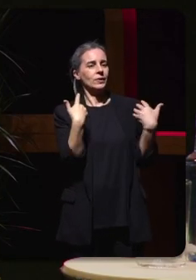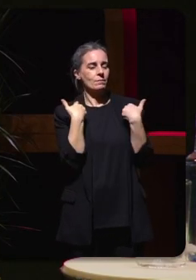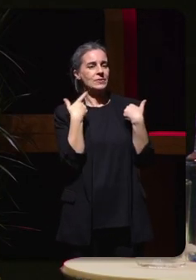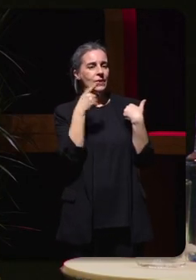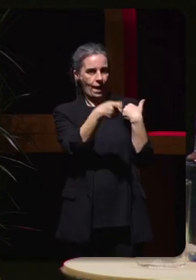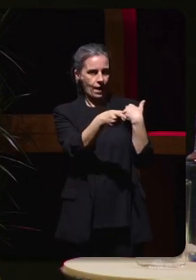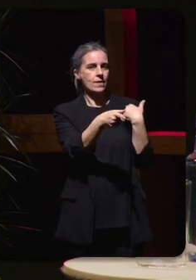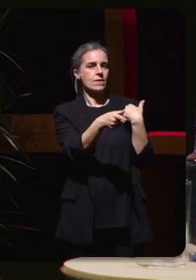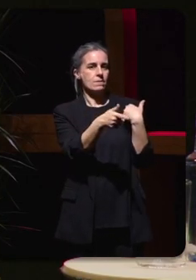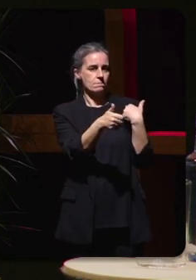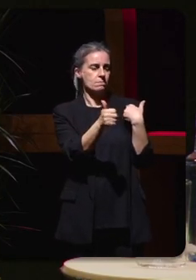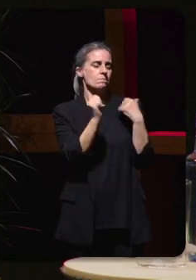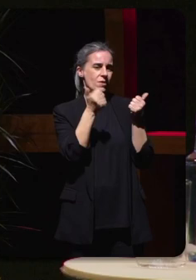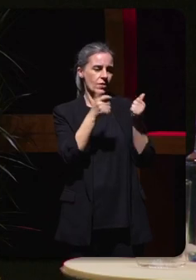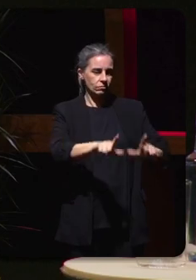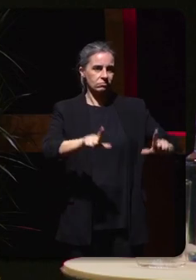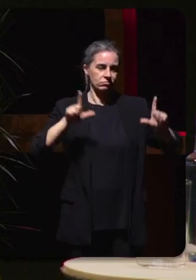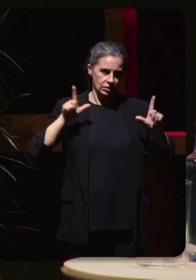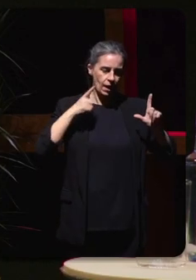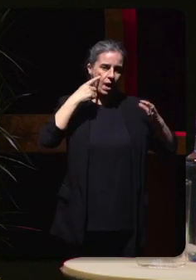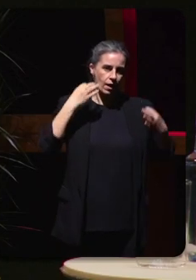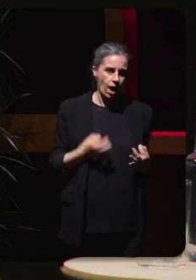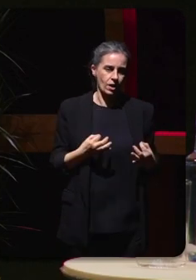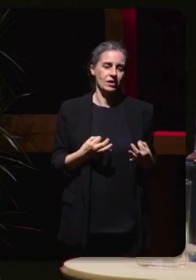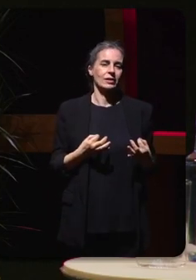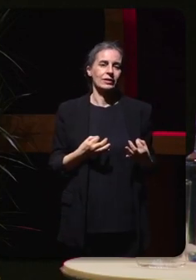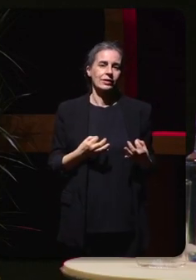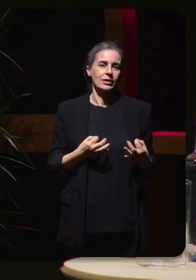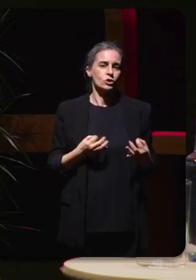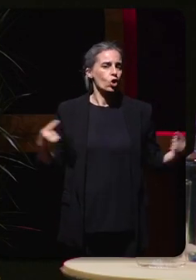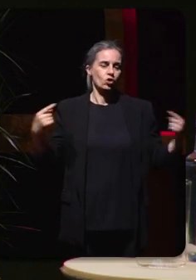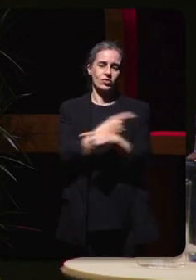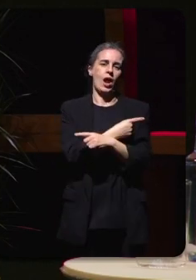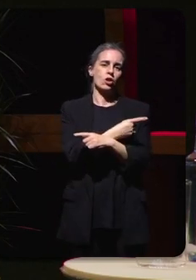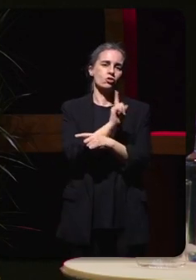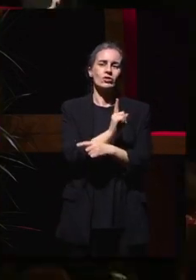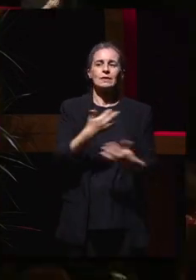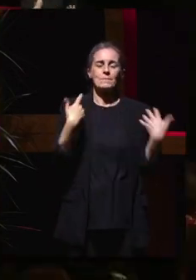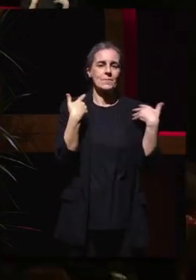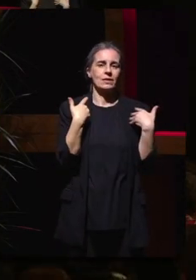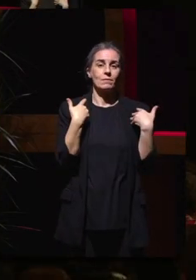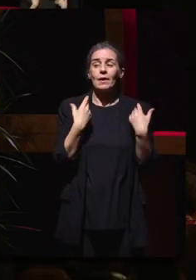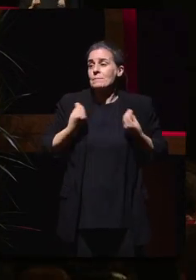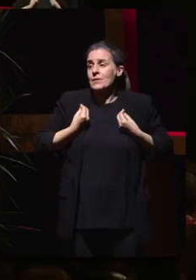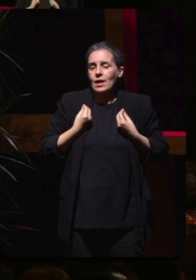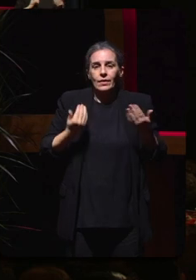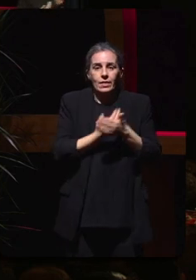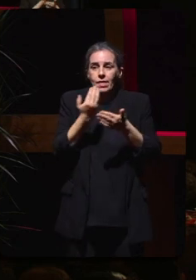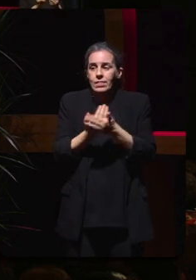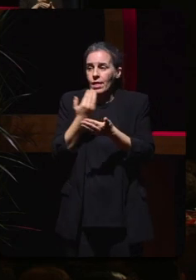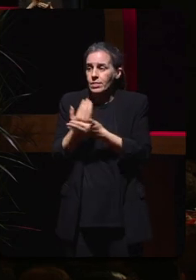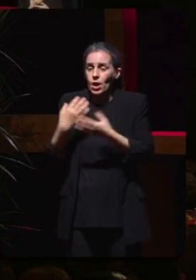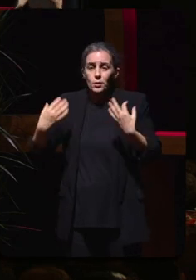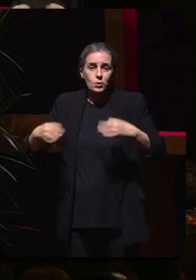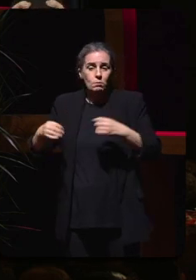cobran su personaje real. O sea, que es todo lo contrario de la víctima. La cotidianidad, la vida diaria,